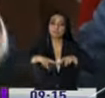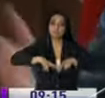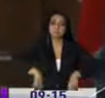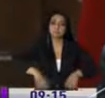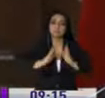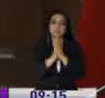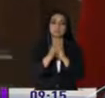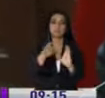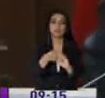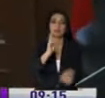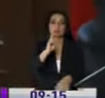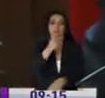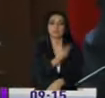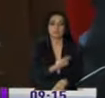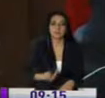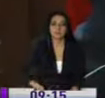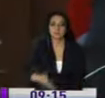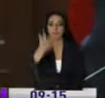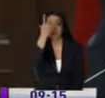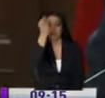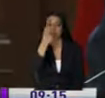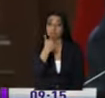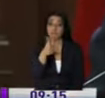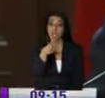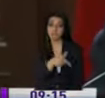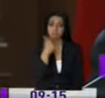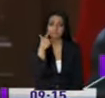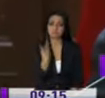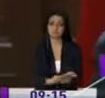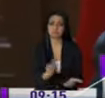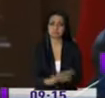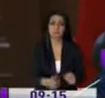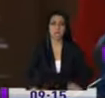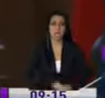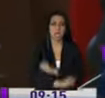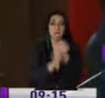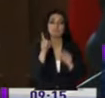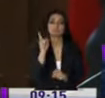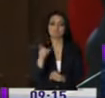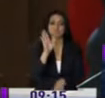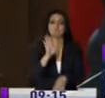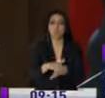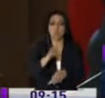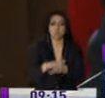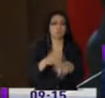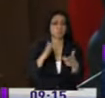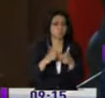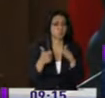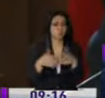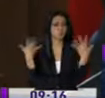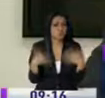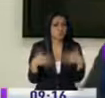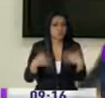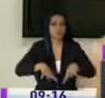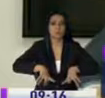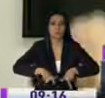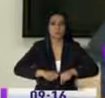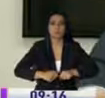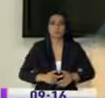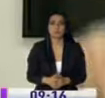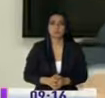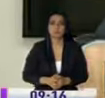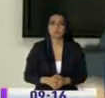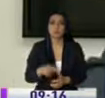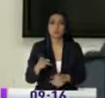renuncia del vicepresidente Jorge Glass, pues dicen que con ello se verificaría que está involucrado en graves delitos de corrupción. Él está